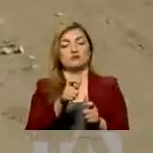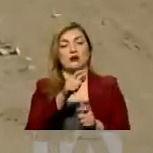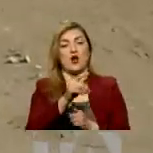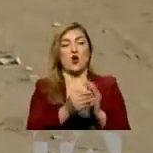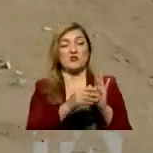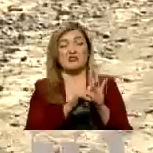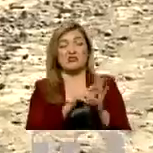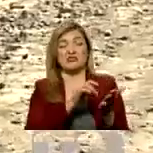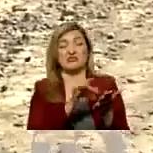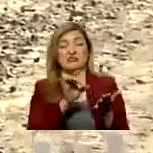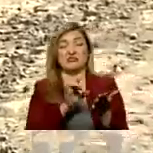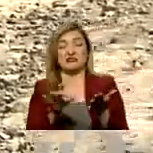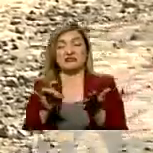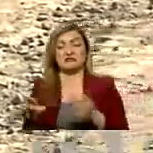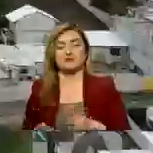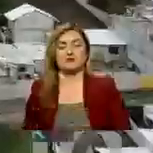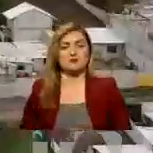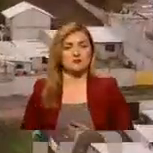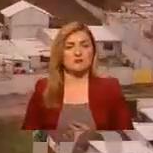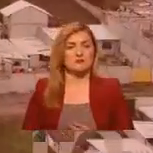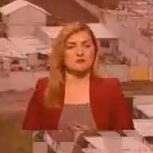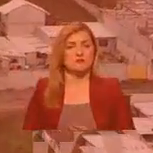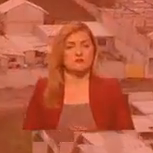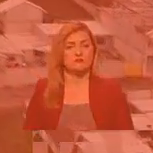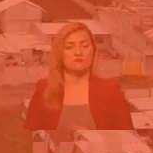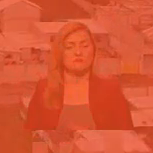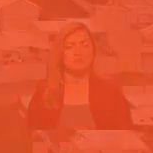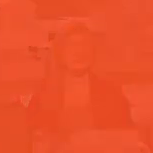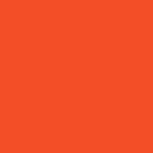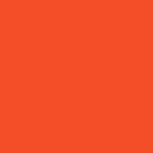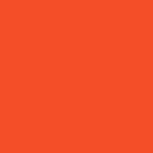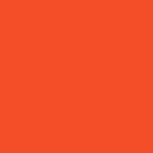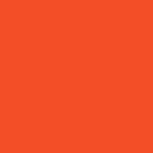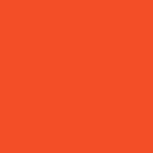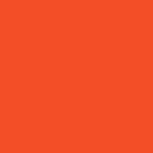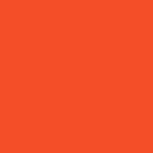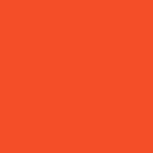en contra de los moradores. En Quito, Paul Coello, 24 horas.